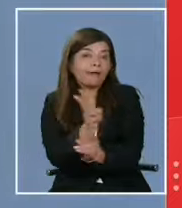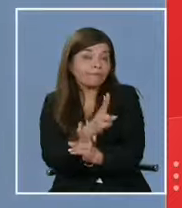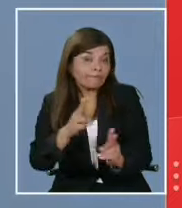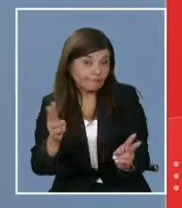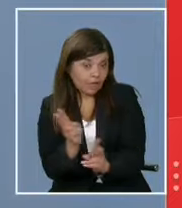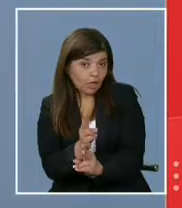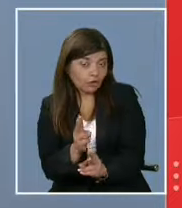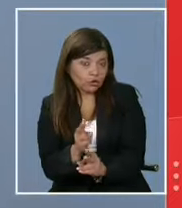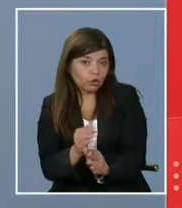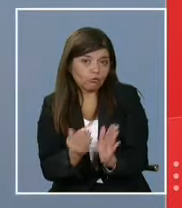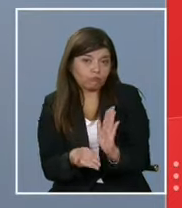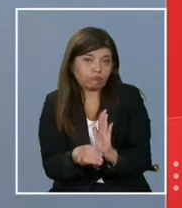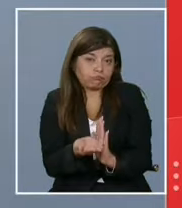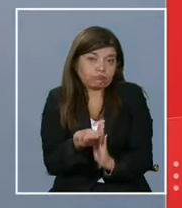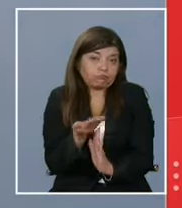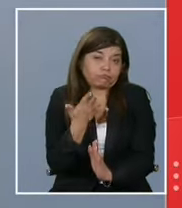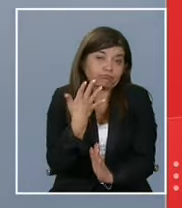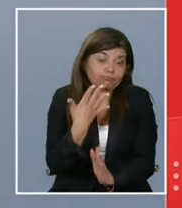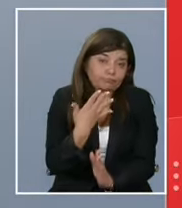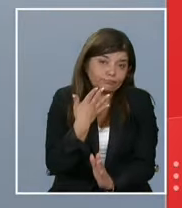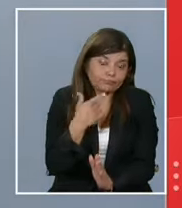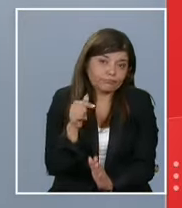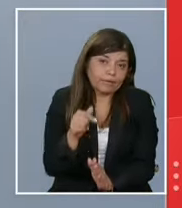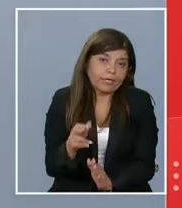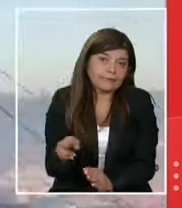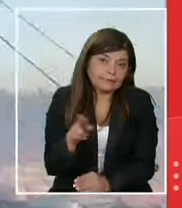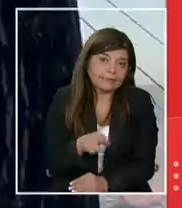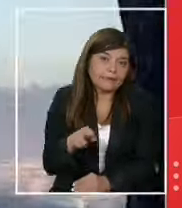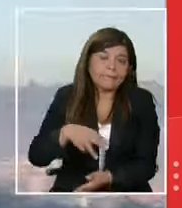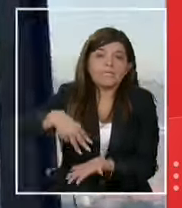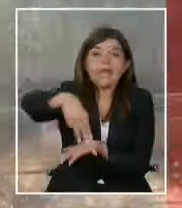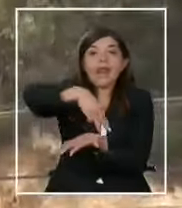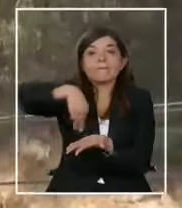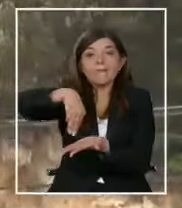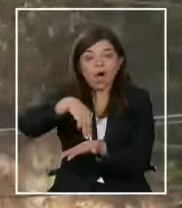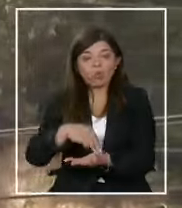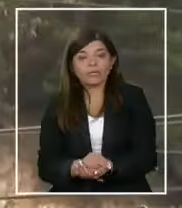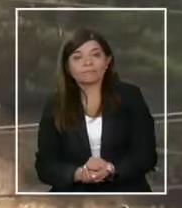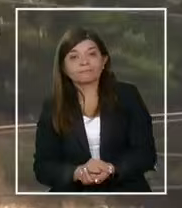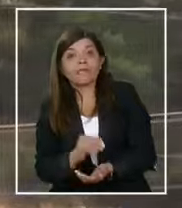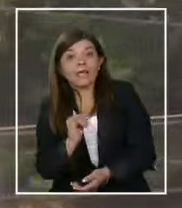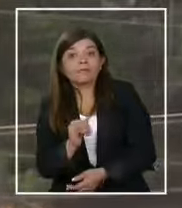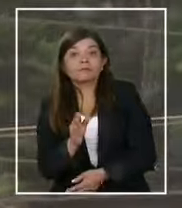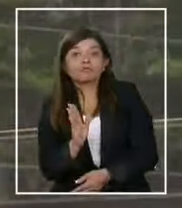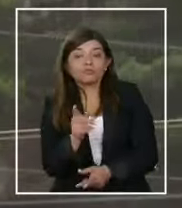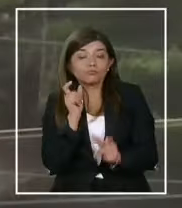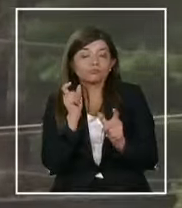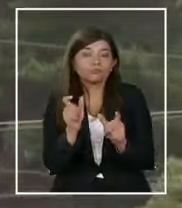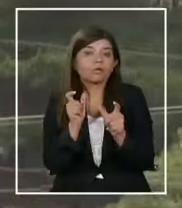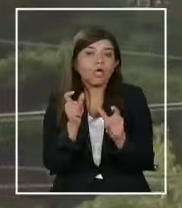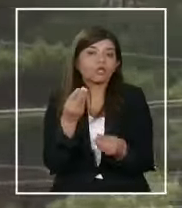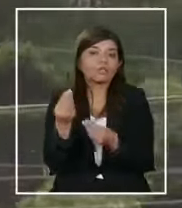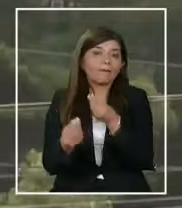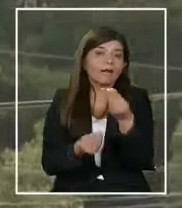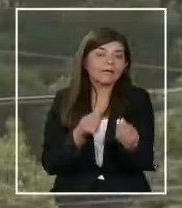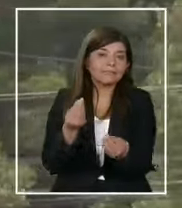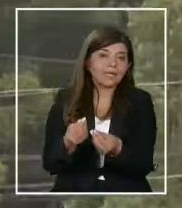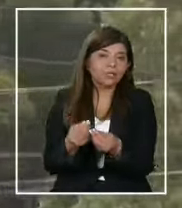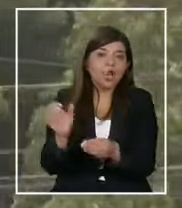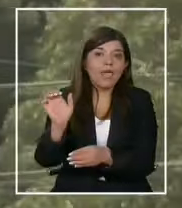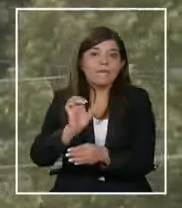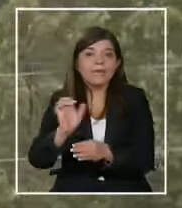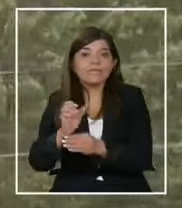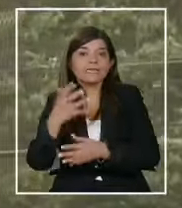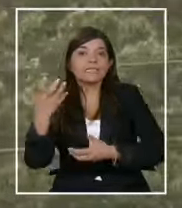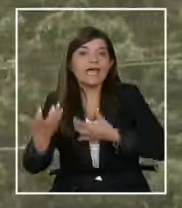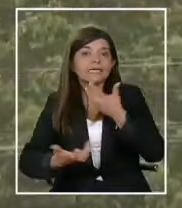de ayer y las altas temperaturas que se han vuelto habituales acá en la región del Maule, Nico. Sí, seguimos monitoreando lo que está sucediendo en términos de la emergencia de